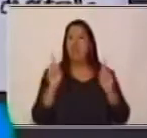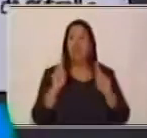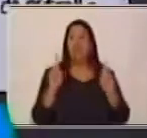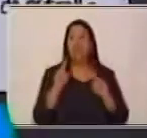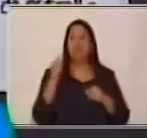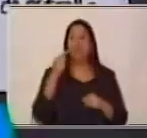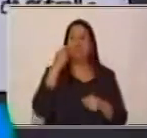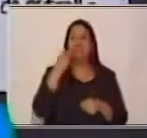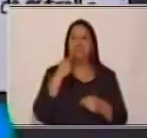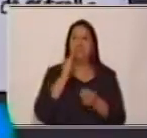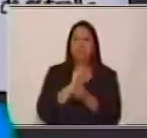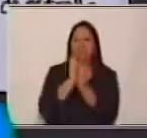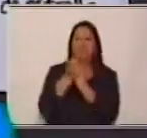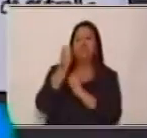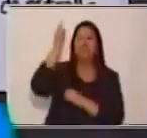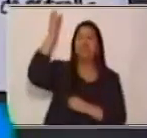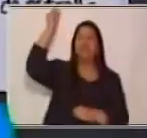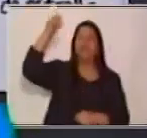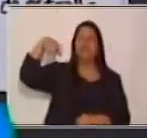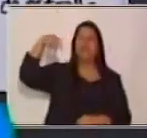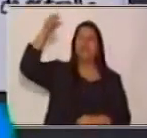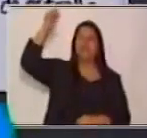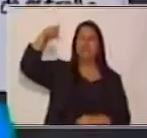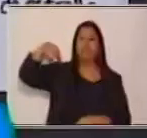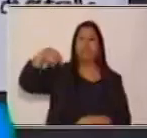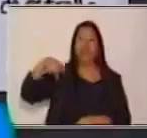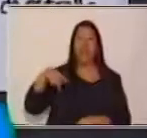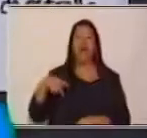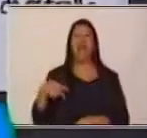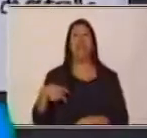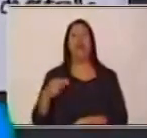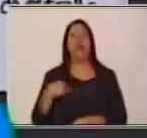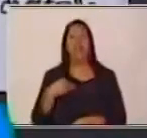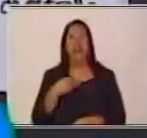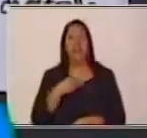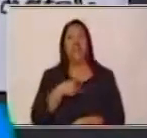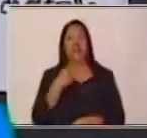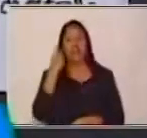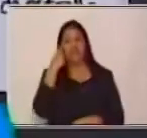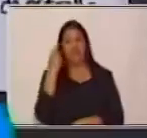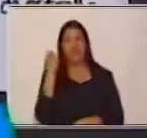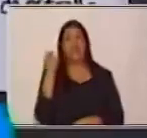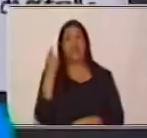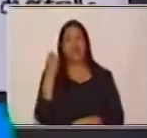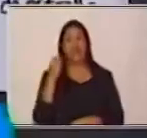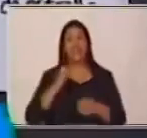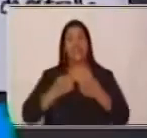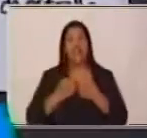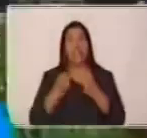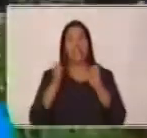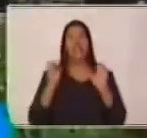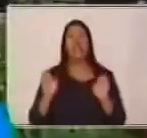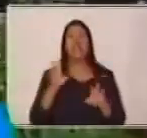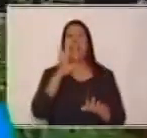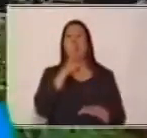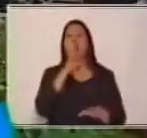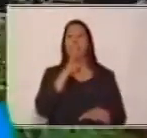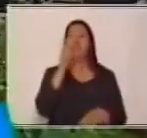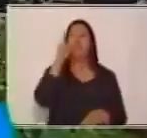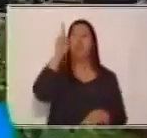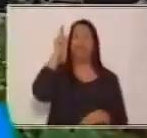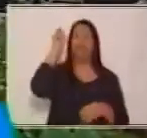la lluvia a las lágrimas, vamos a entender que estamos expresando o estamos hablando acerca de la